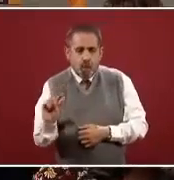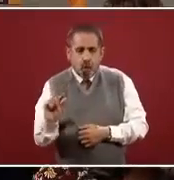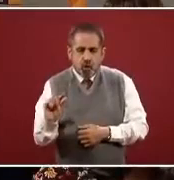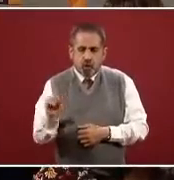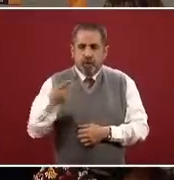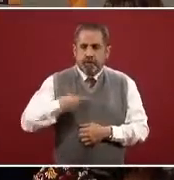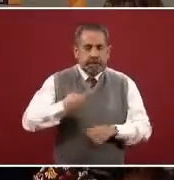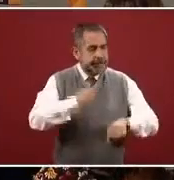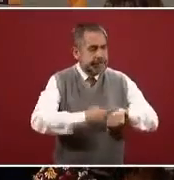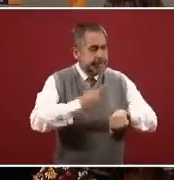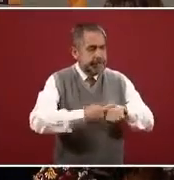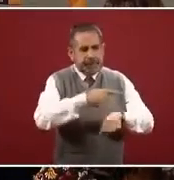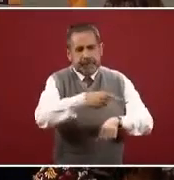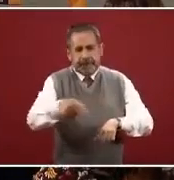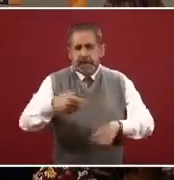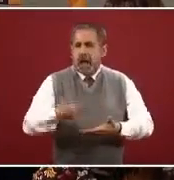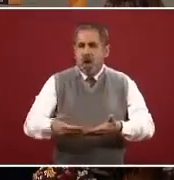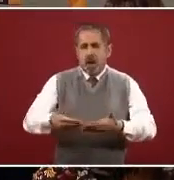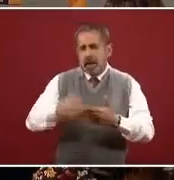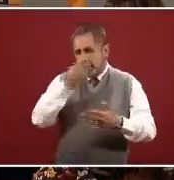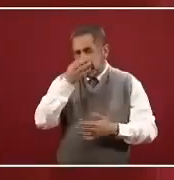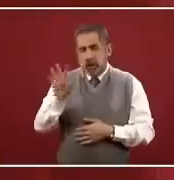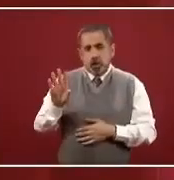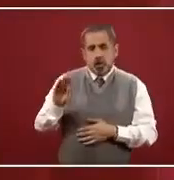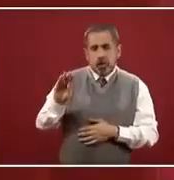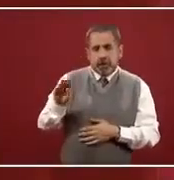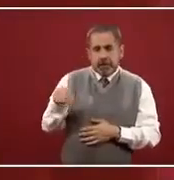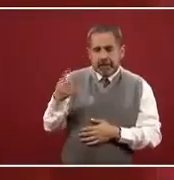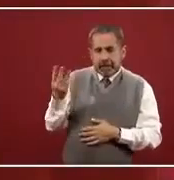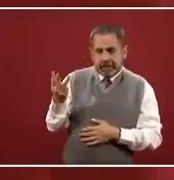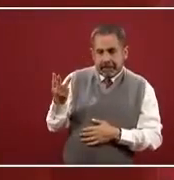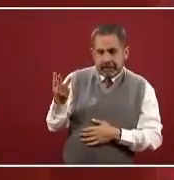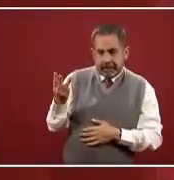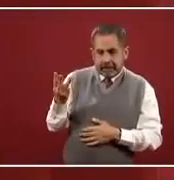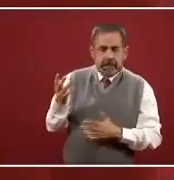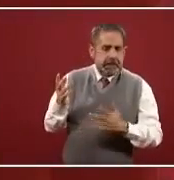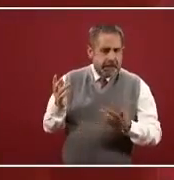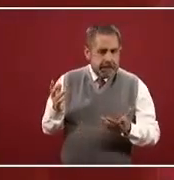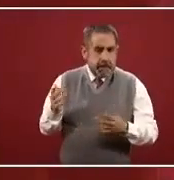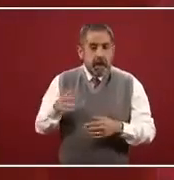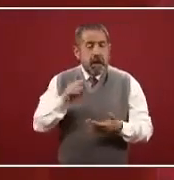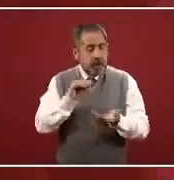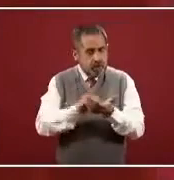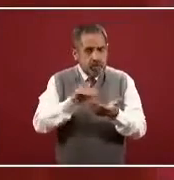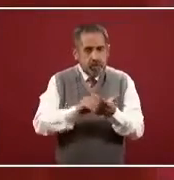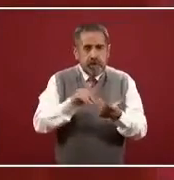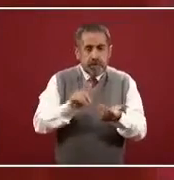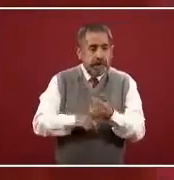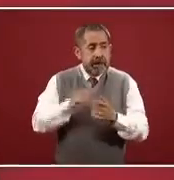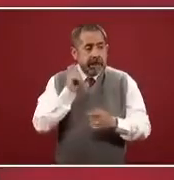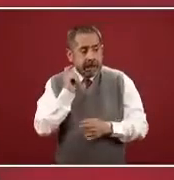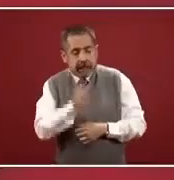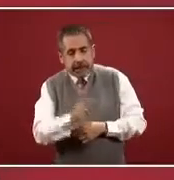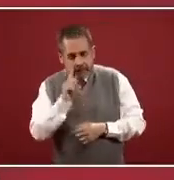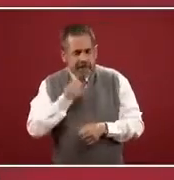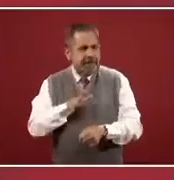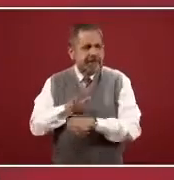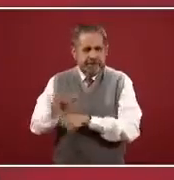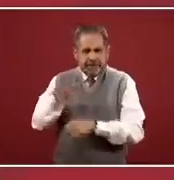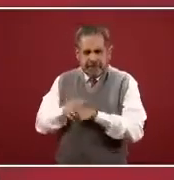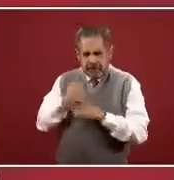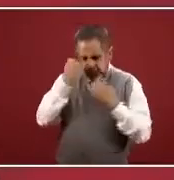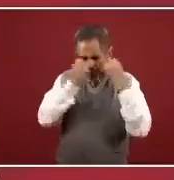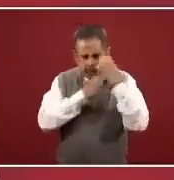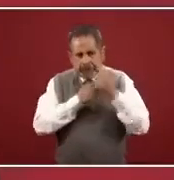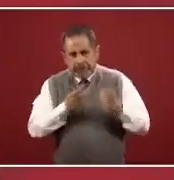estaríamos hablando al día de hoy estos 93, se está teniendo todavía el insumo para poder realizar un test